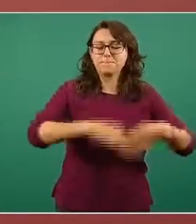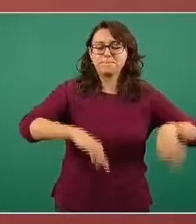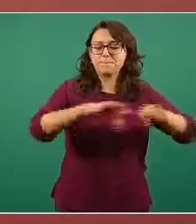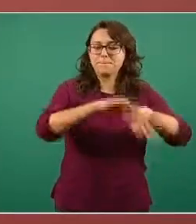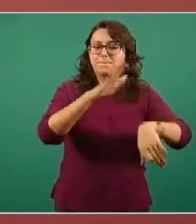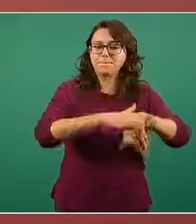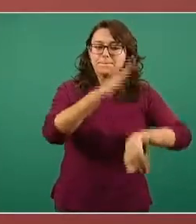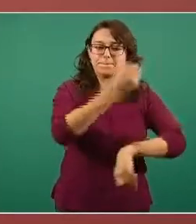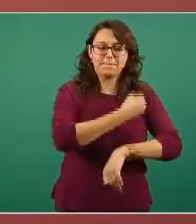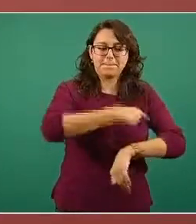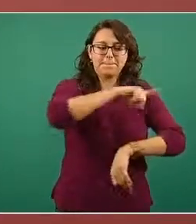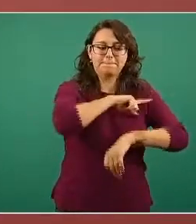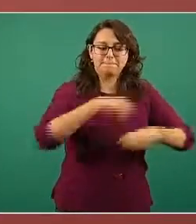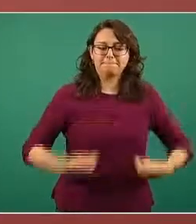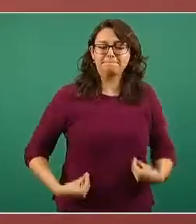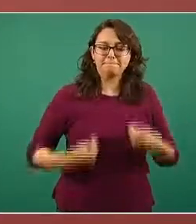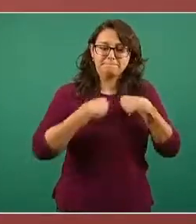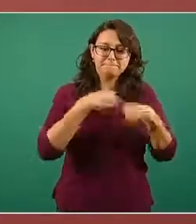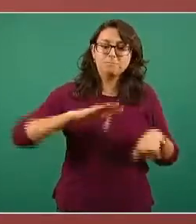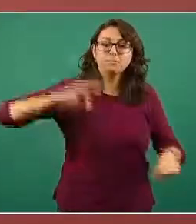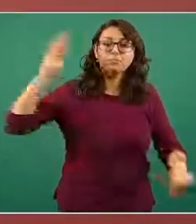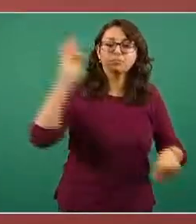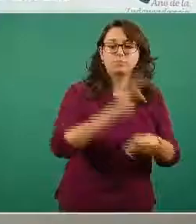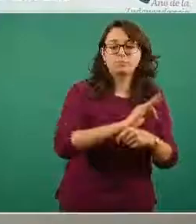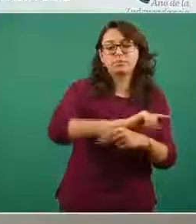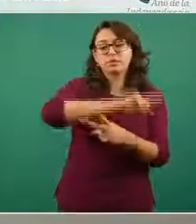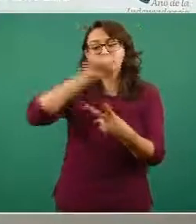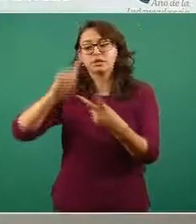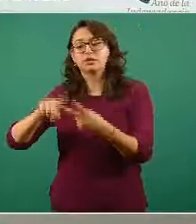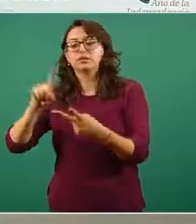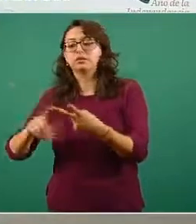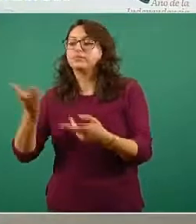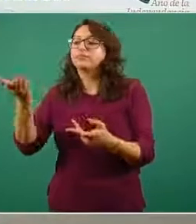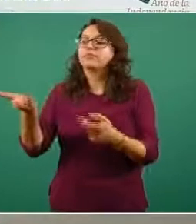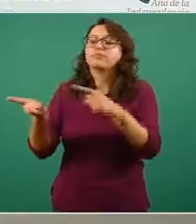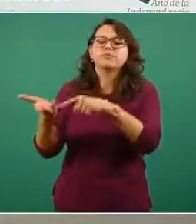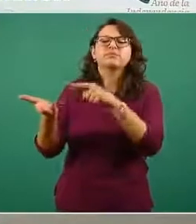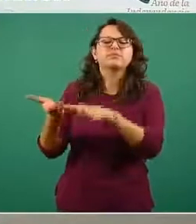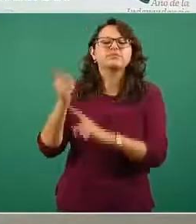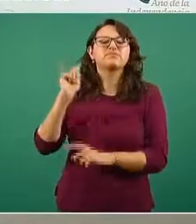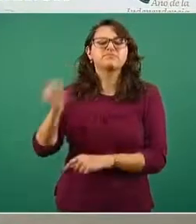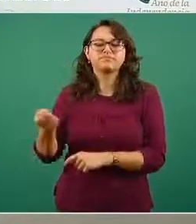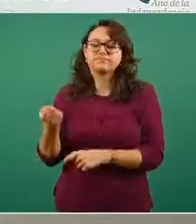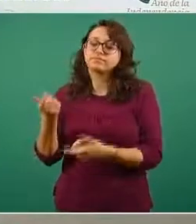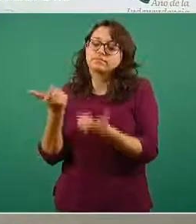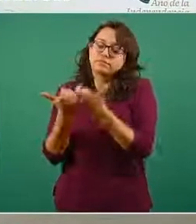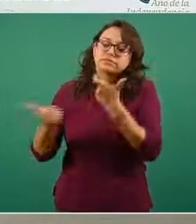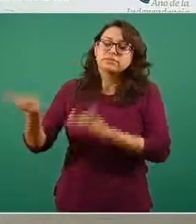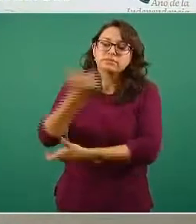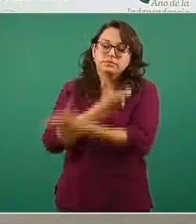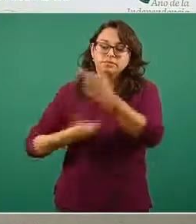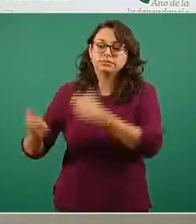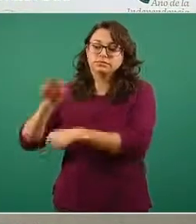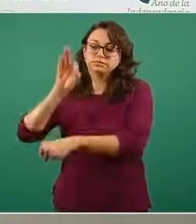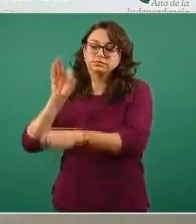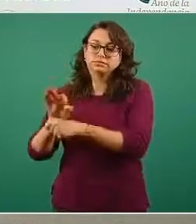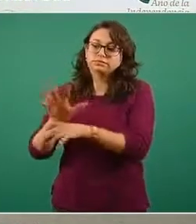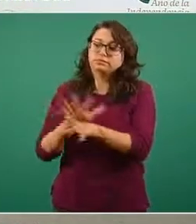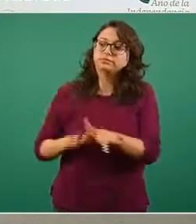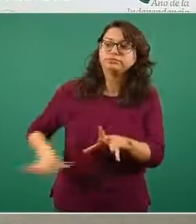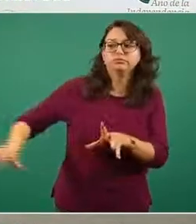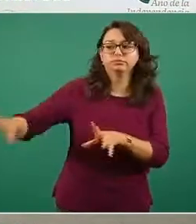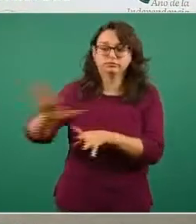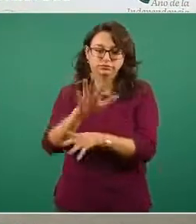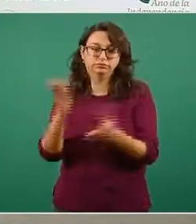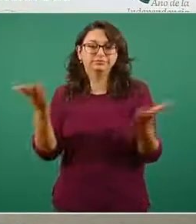la vida, desde luego prioritario, y otro que es la protección de la economía y de la sociedad.